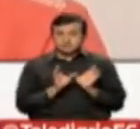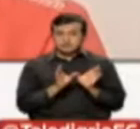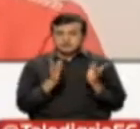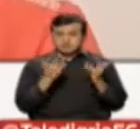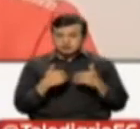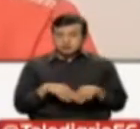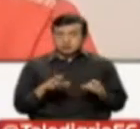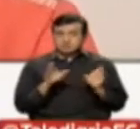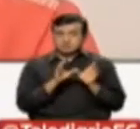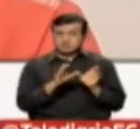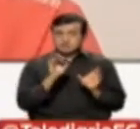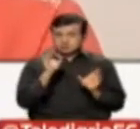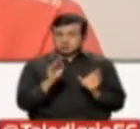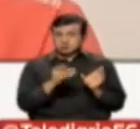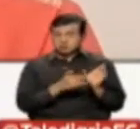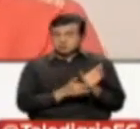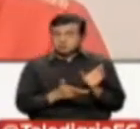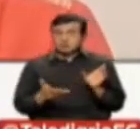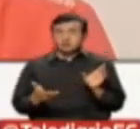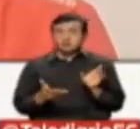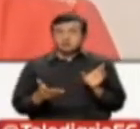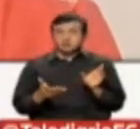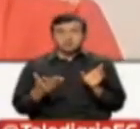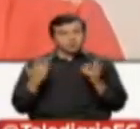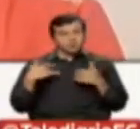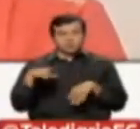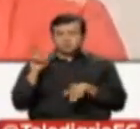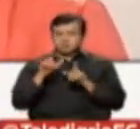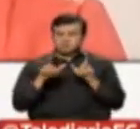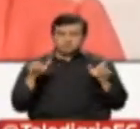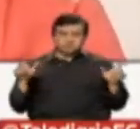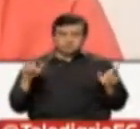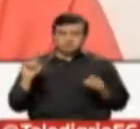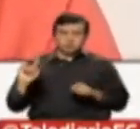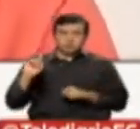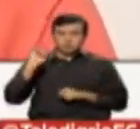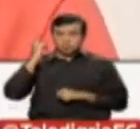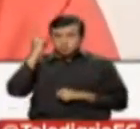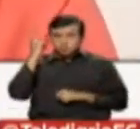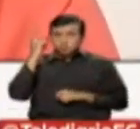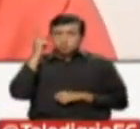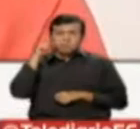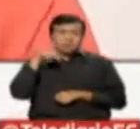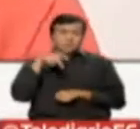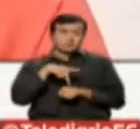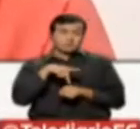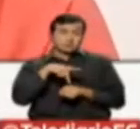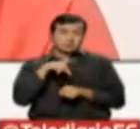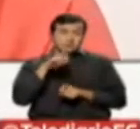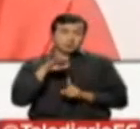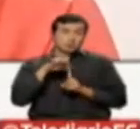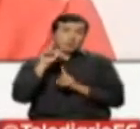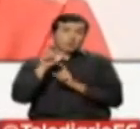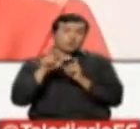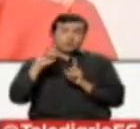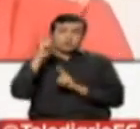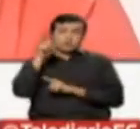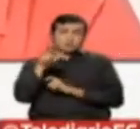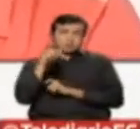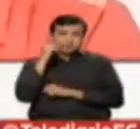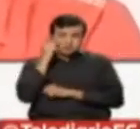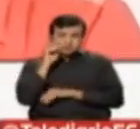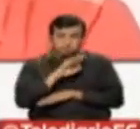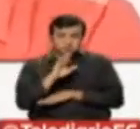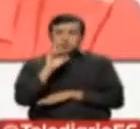con una certificación que es para cualquier persona no exclusivamente ni especialmente para chicos con síndrome de dawn